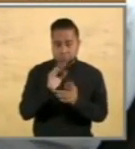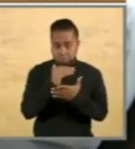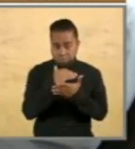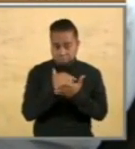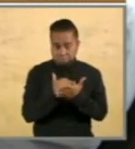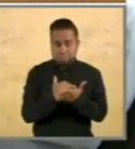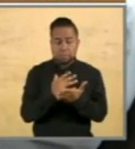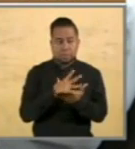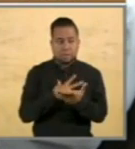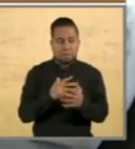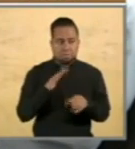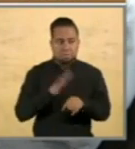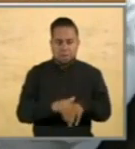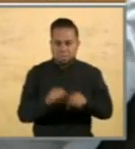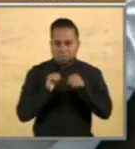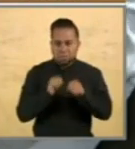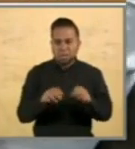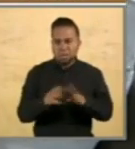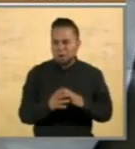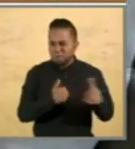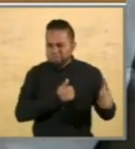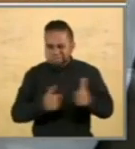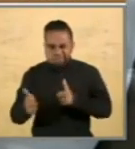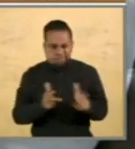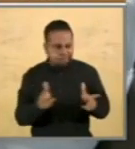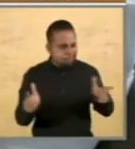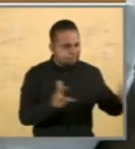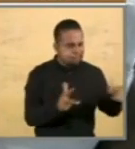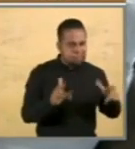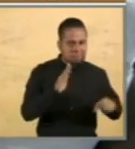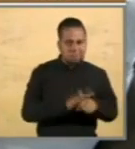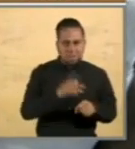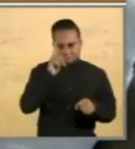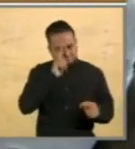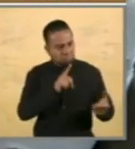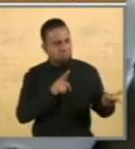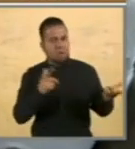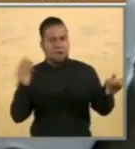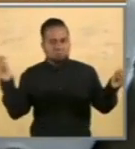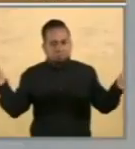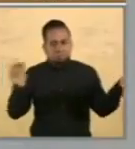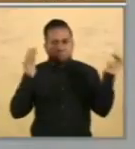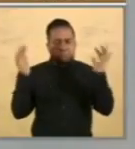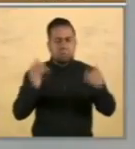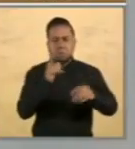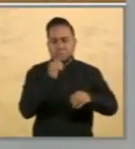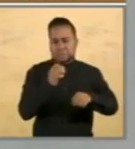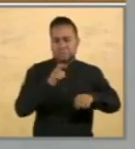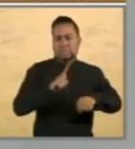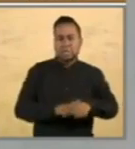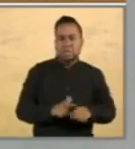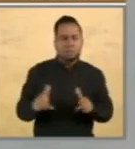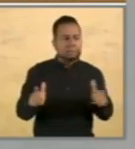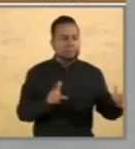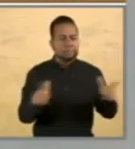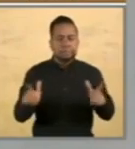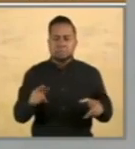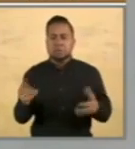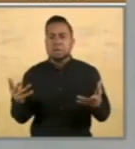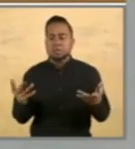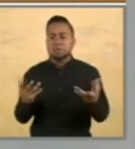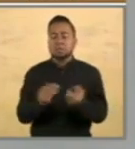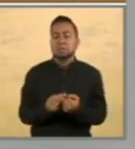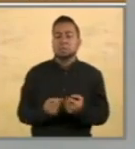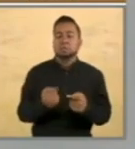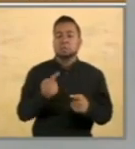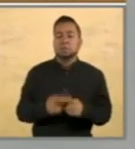hay una intensificación en recorridos disuasivos recorridos de prevención por parte de la Policía Estatal que los está haciendo en